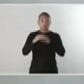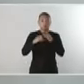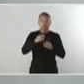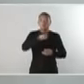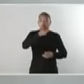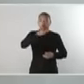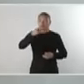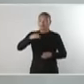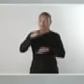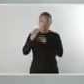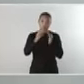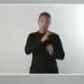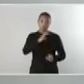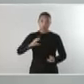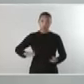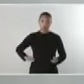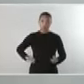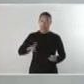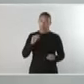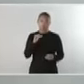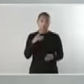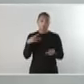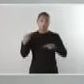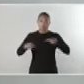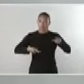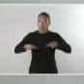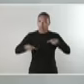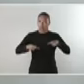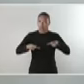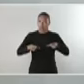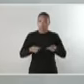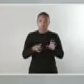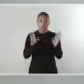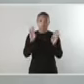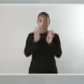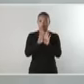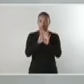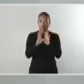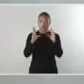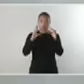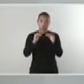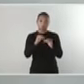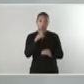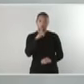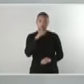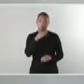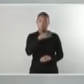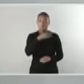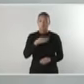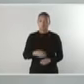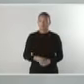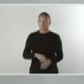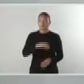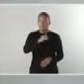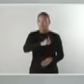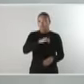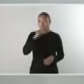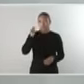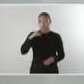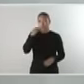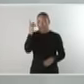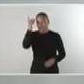de los demás candidatos que no están en participación estarán cerrados durante todo el tiempo también quiero